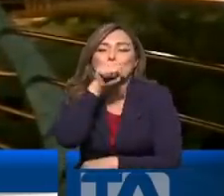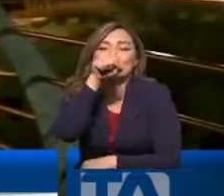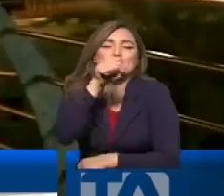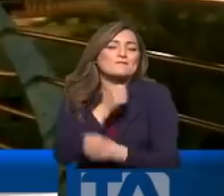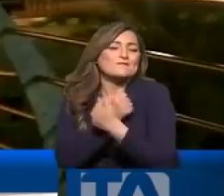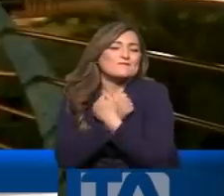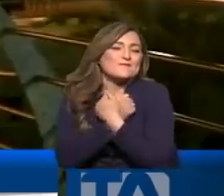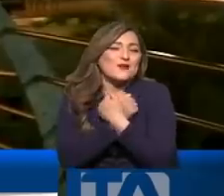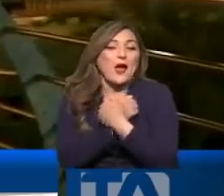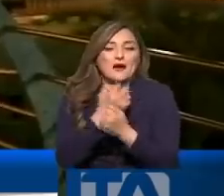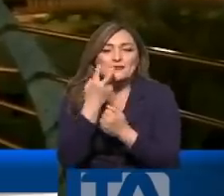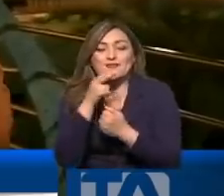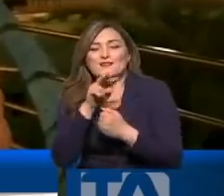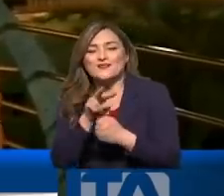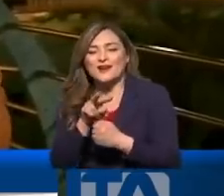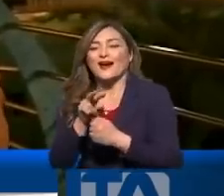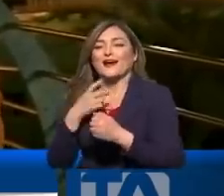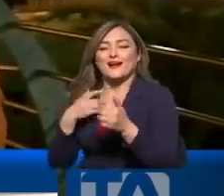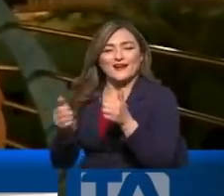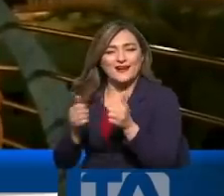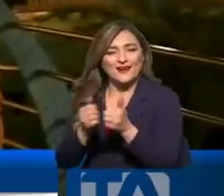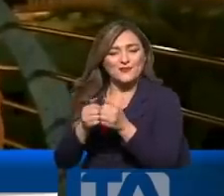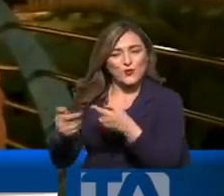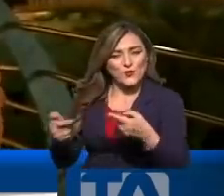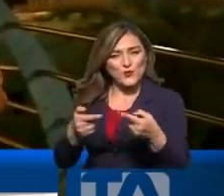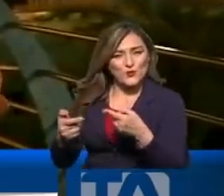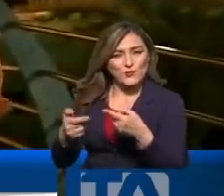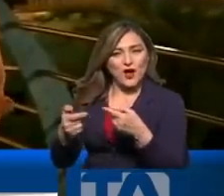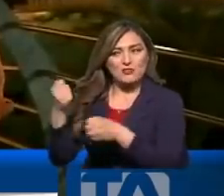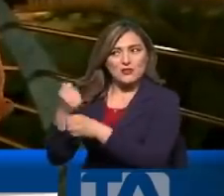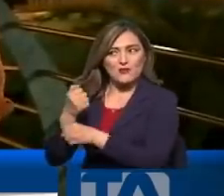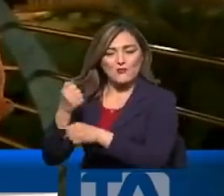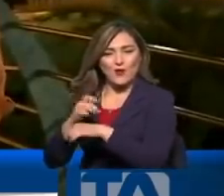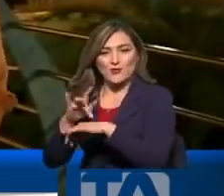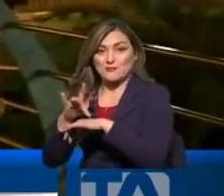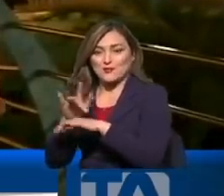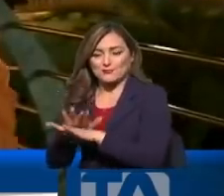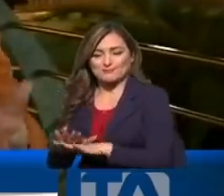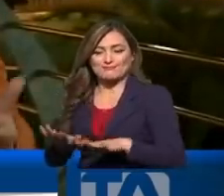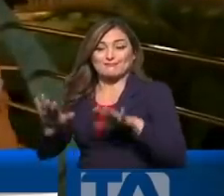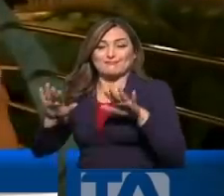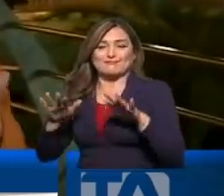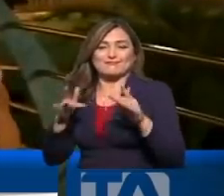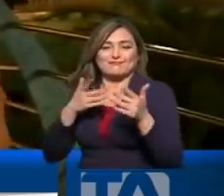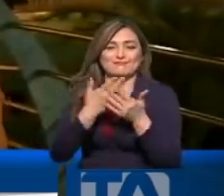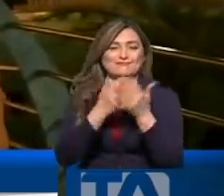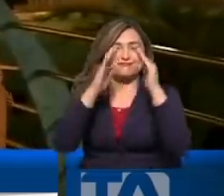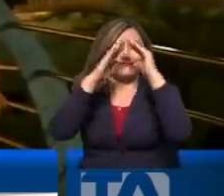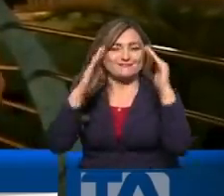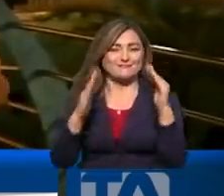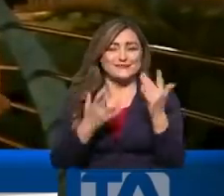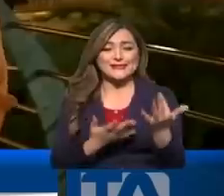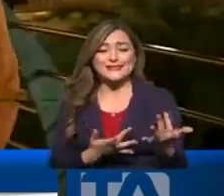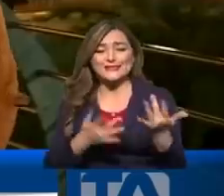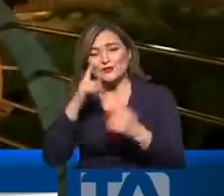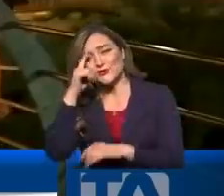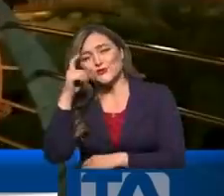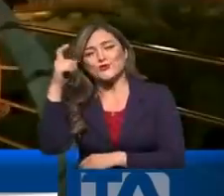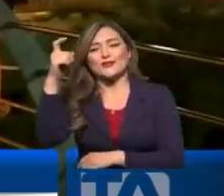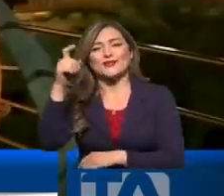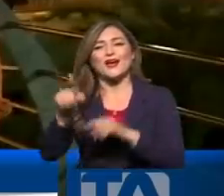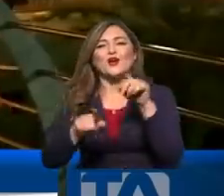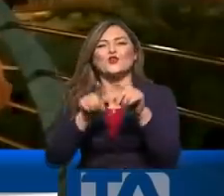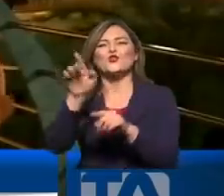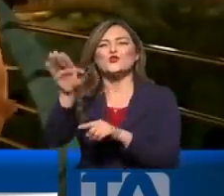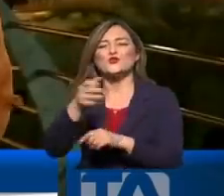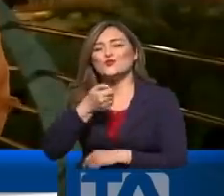poder ver a la selección hasta terminaron sus jornadas de trabajo un poco más temprano y se fueron a casa muy ilusionados. Recogimos algunas de